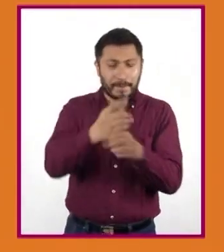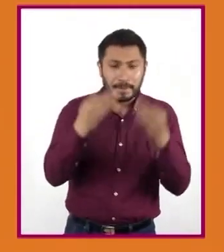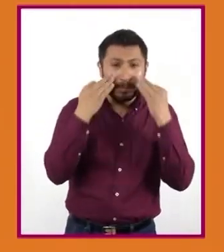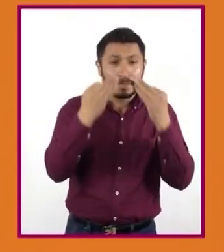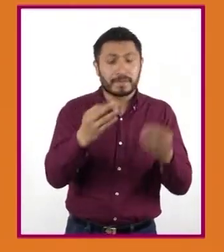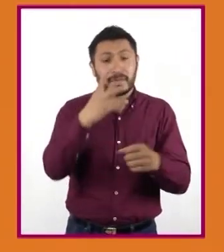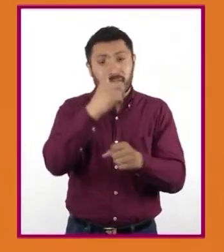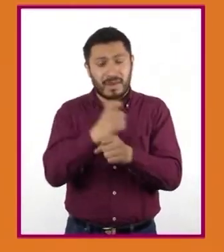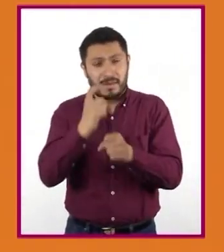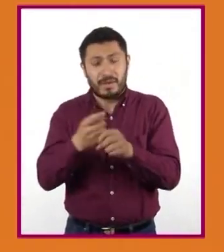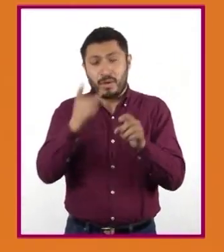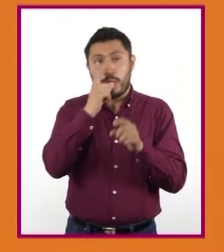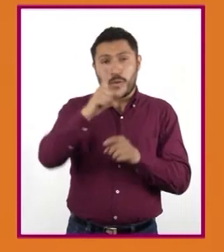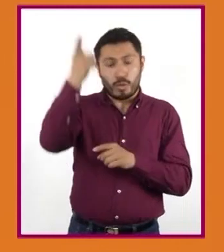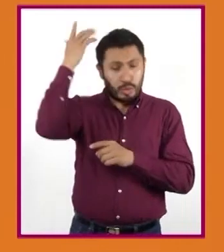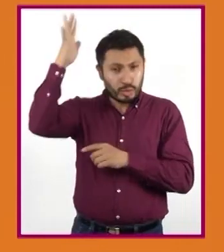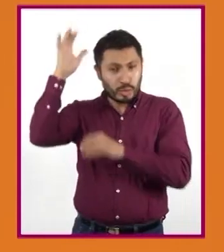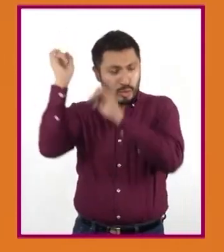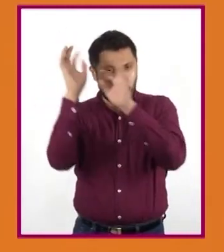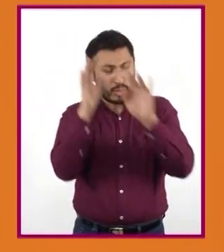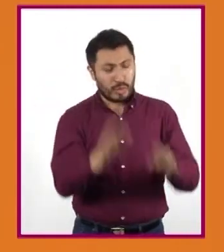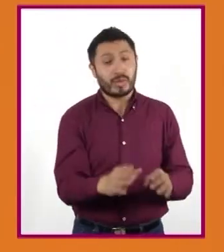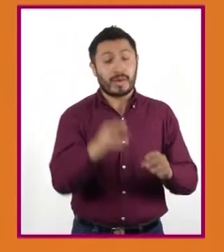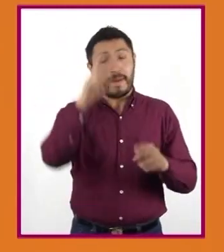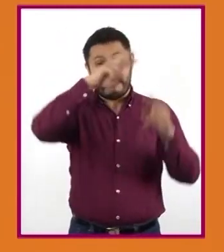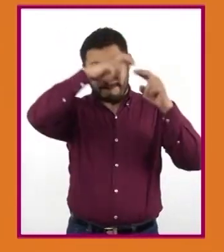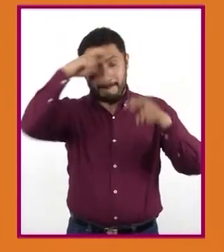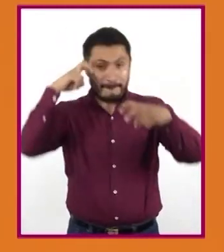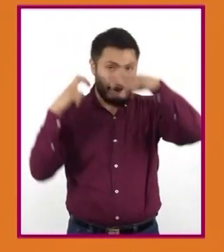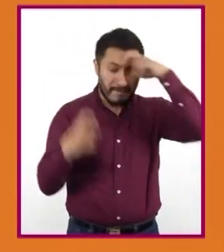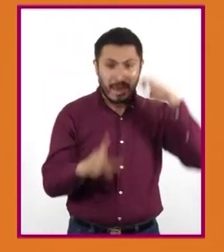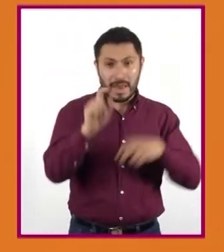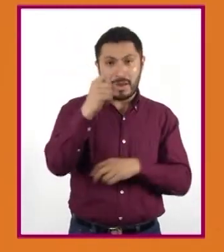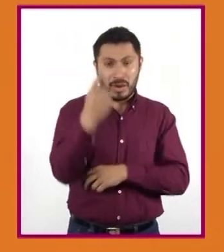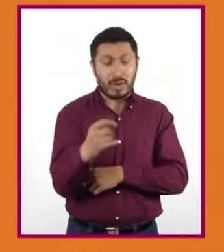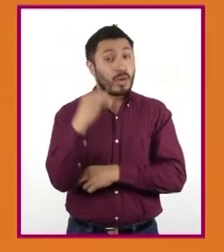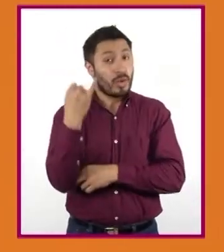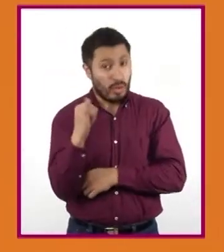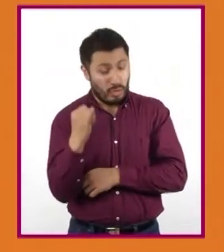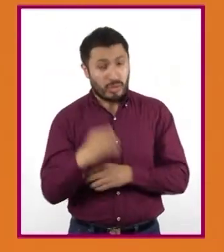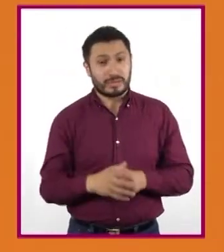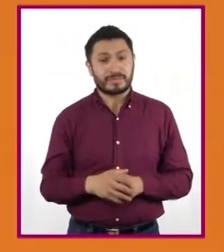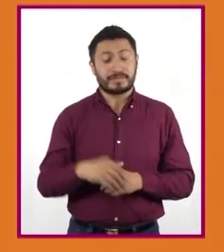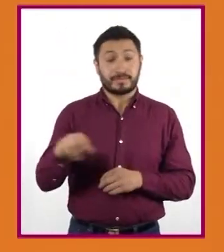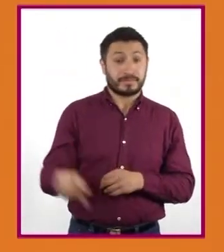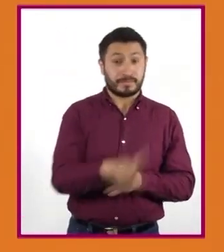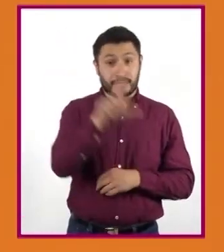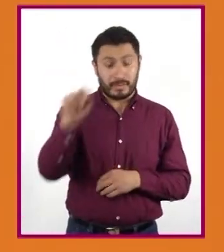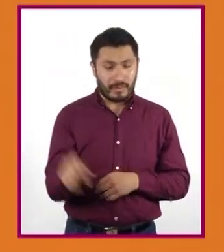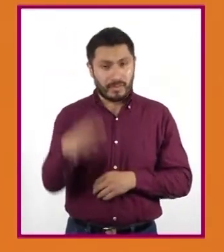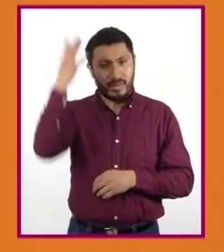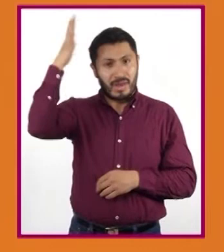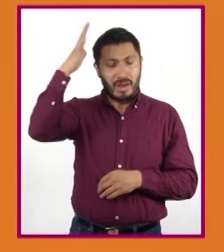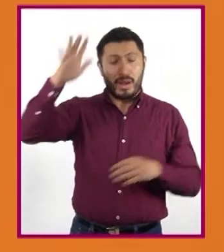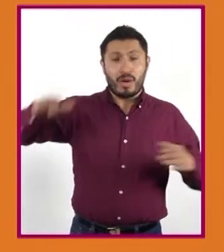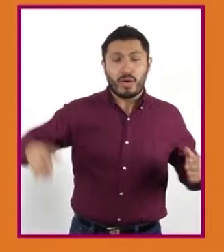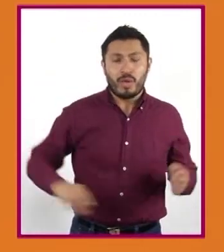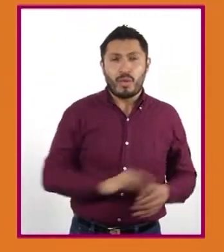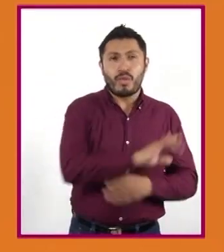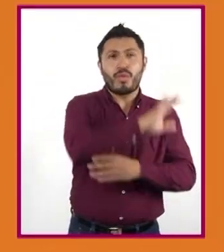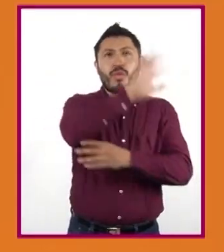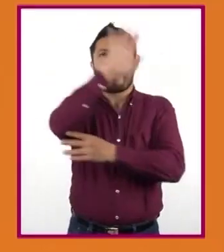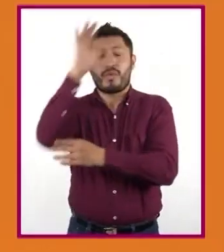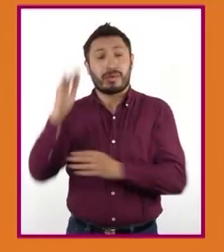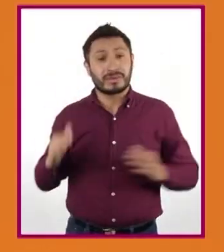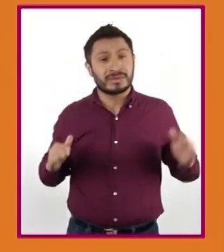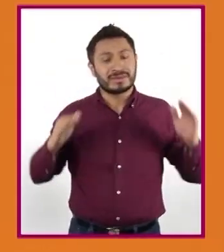los primeros rayos del sol del solsticio de verano, el 21 de junio, luego de que el sol surge detrás de la cima